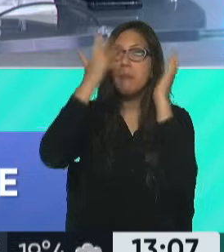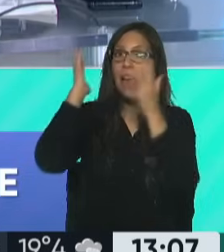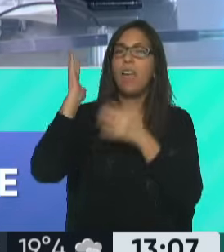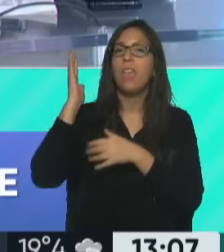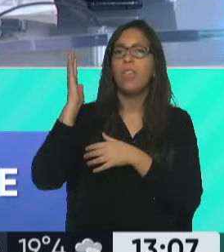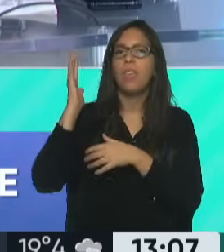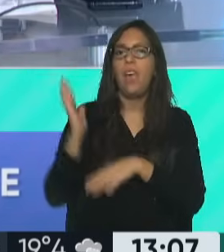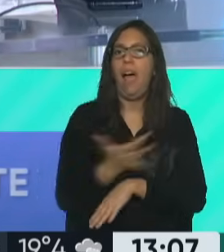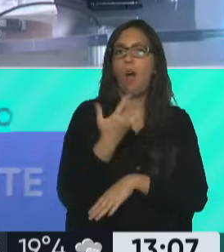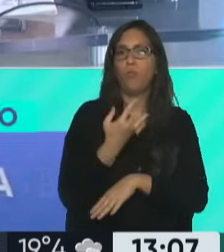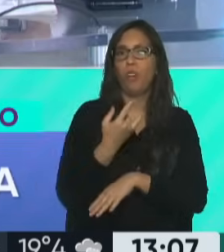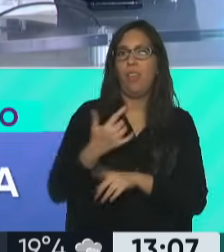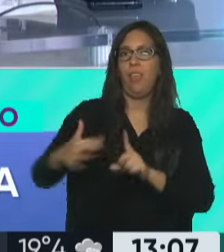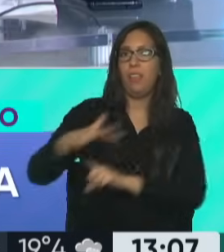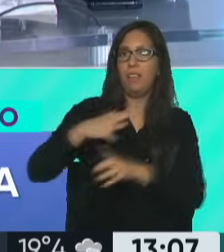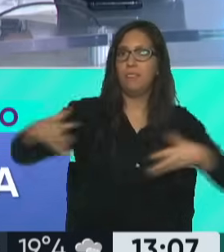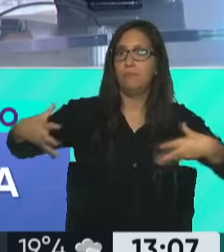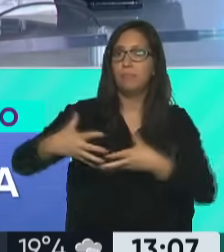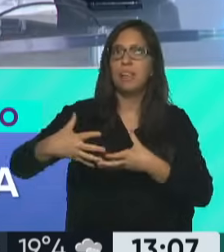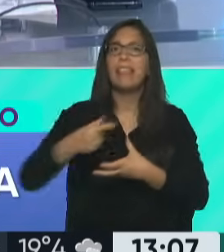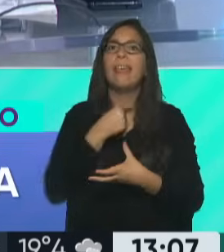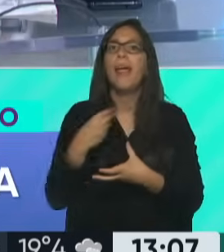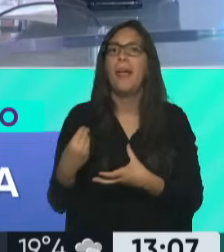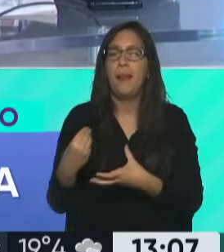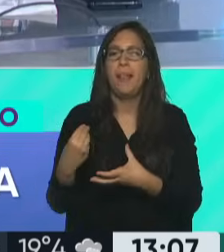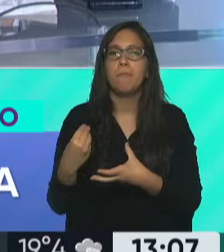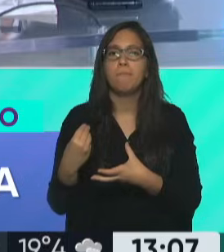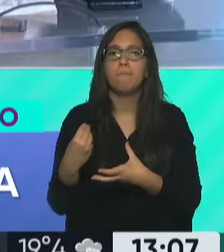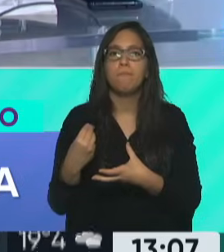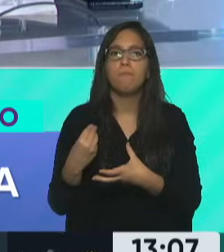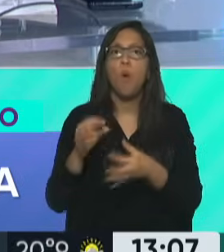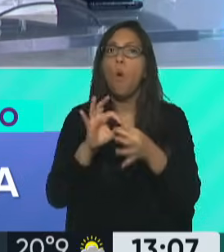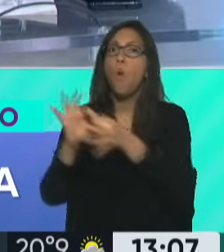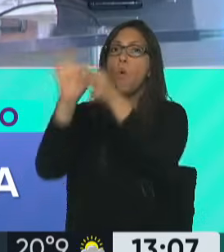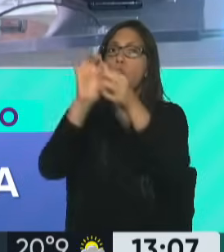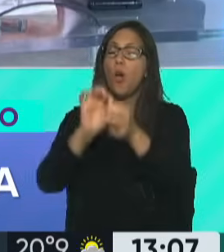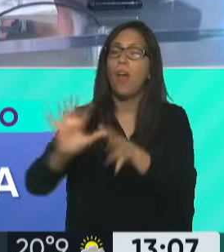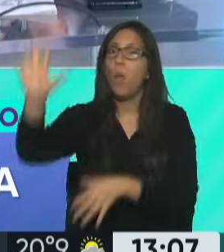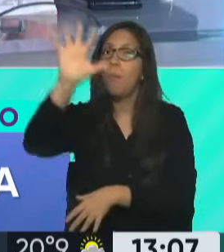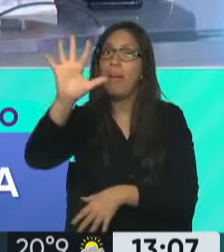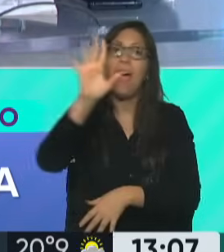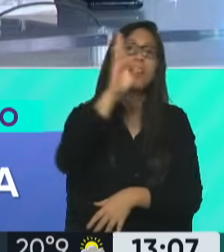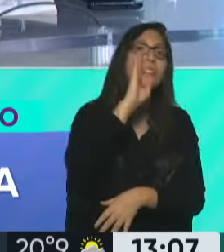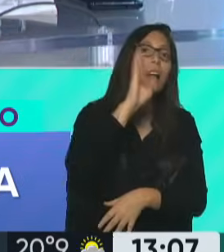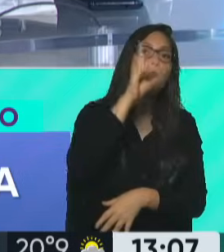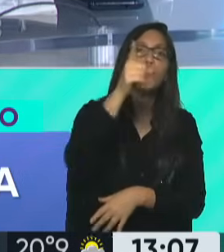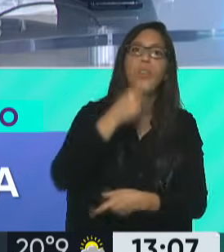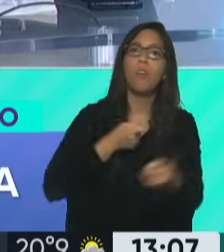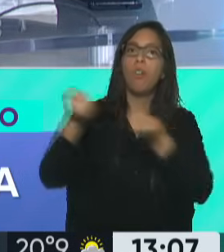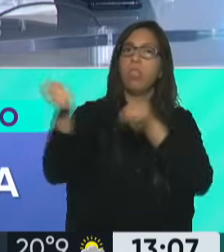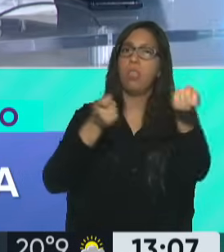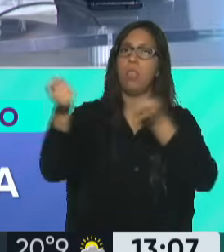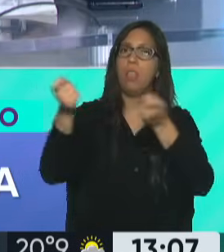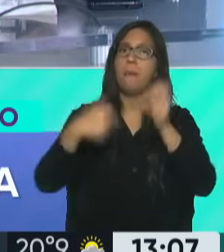las las autoridades que lo rodean es privilegiar las negociaciones con la Unión Europea y Estados Unidos en detrimento por ejemplo del